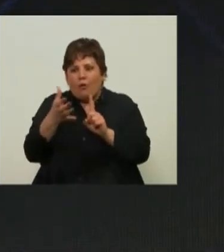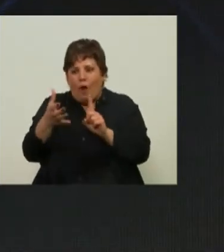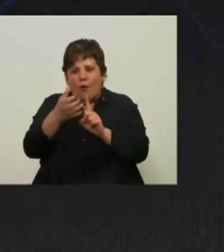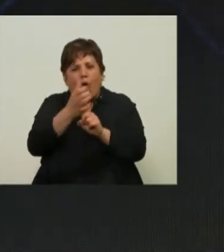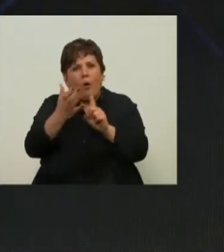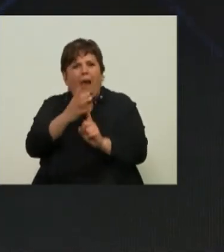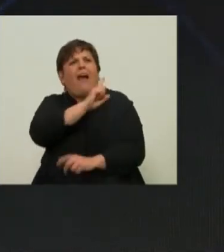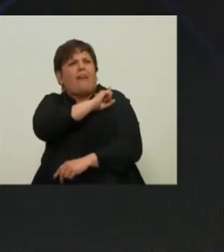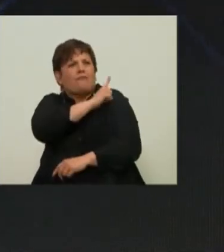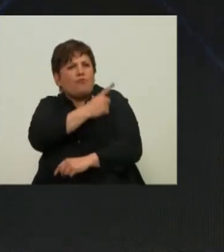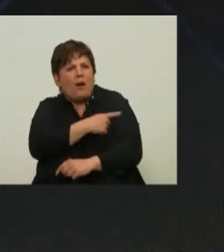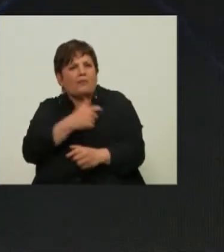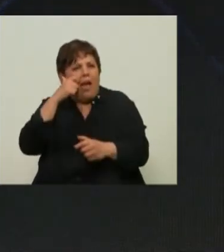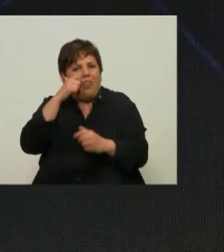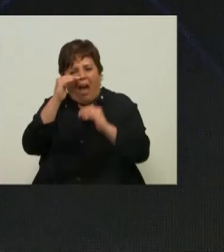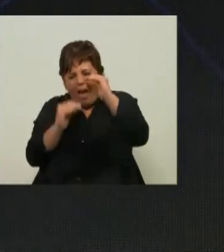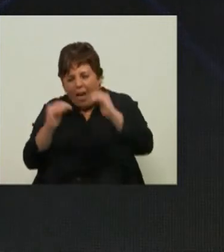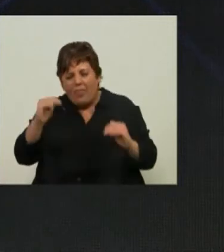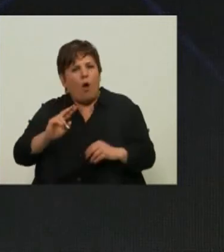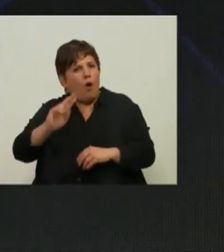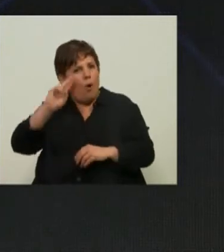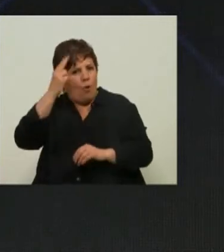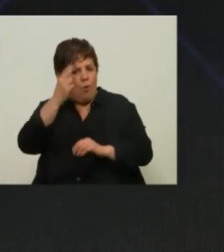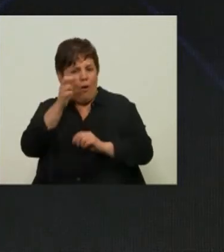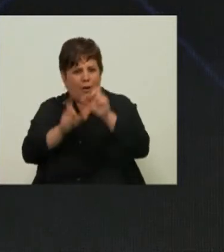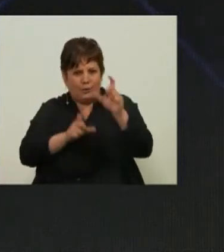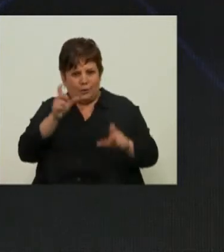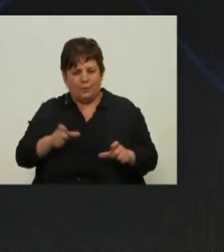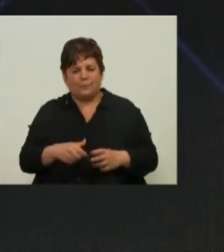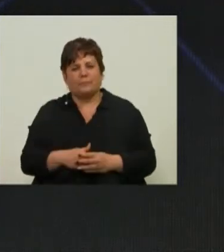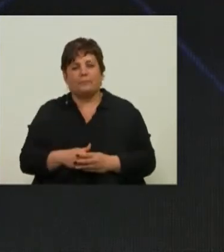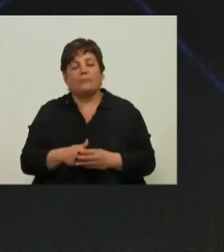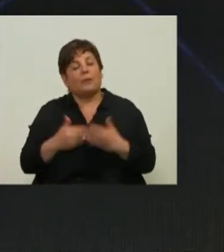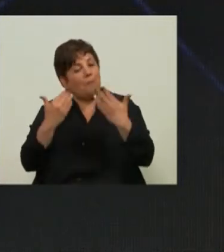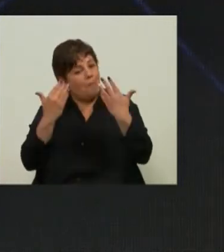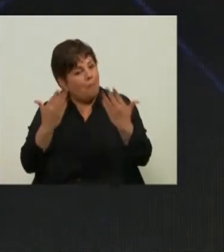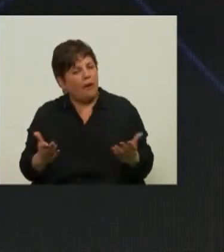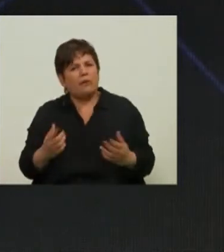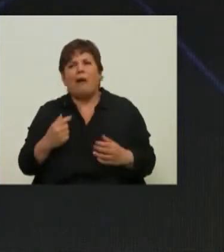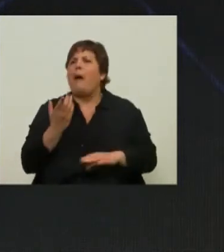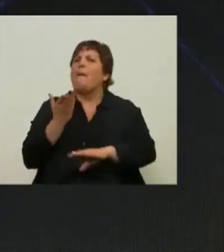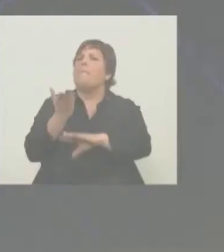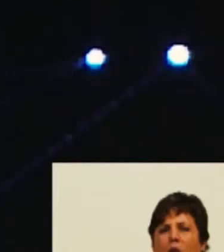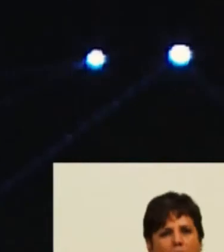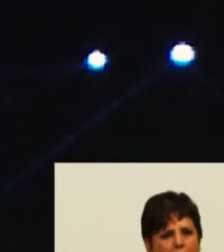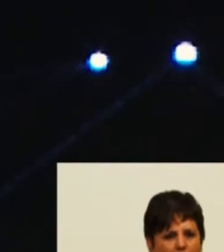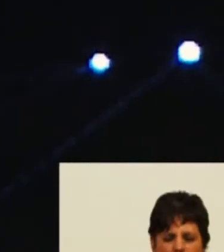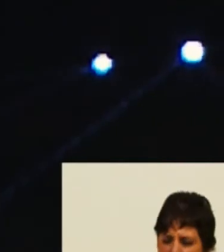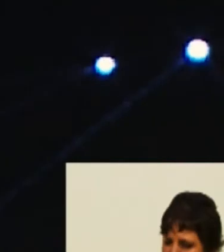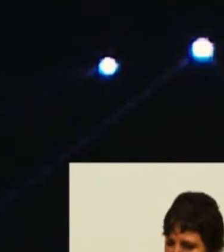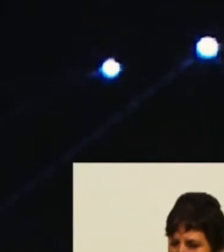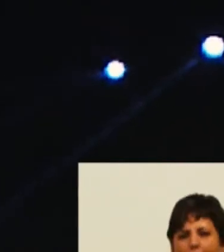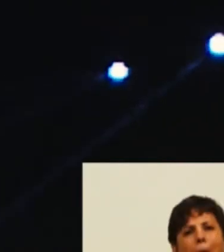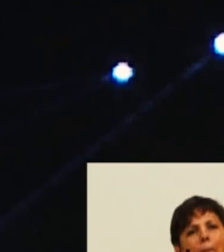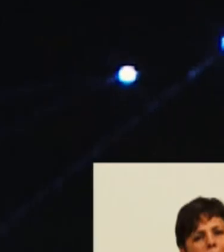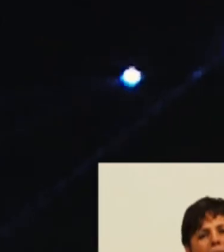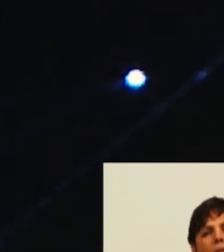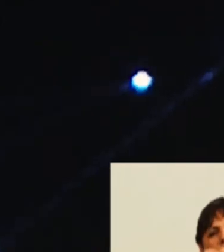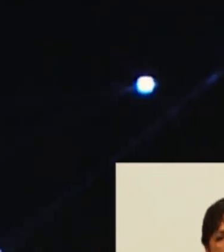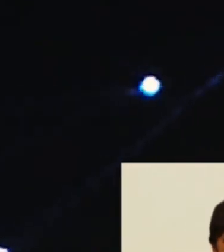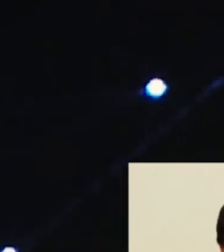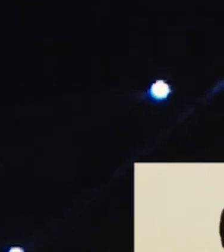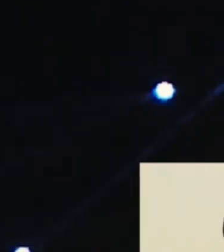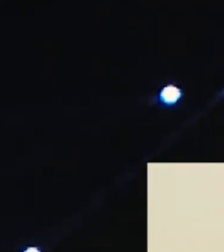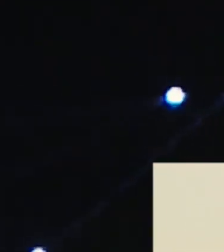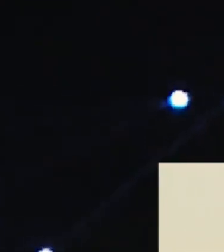significado el esfuerzo de generaciones de uruguayos y uruguayas. Por eso yo no pido que me voten a mí. Pido que voten un proyecto político